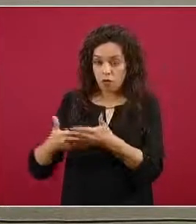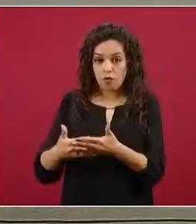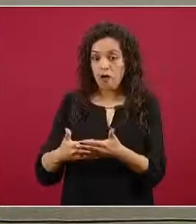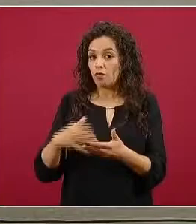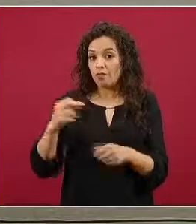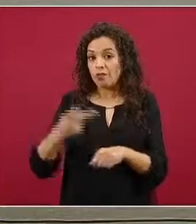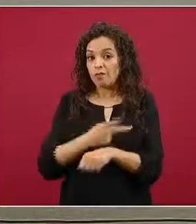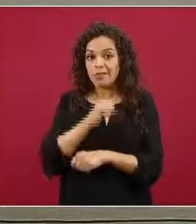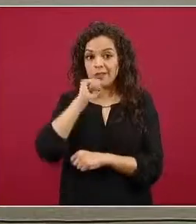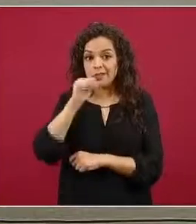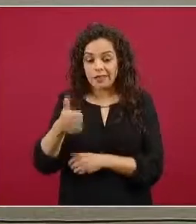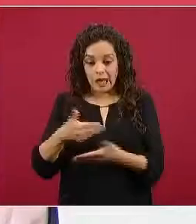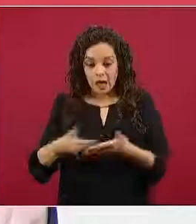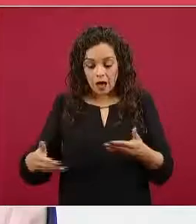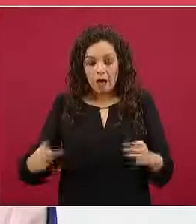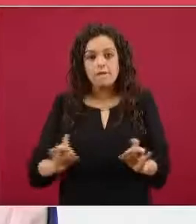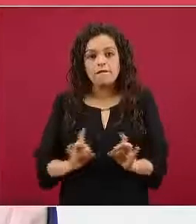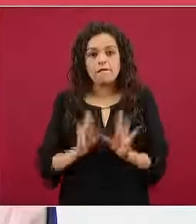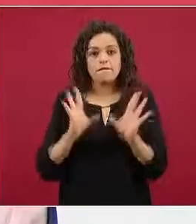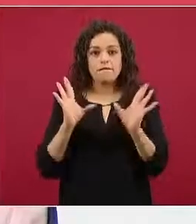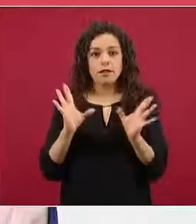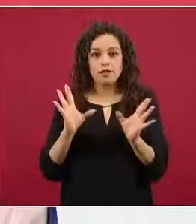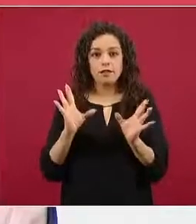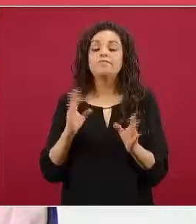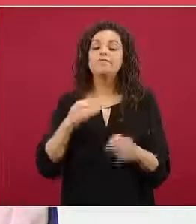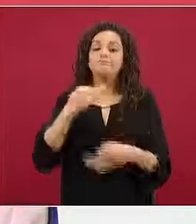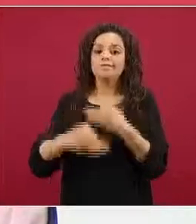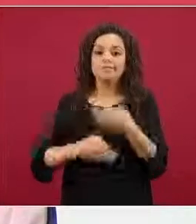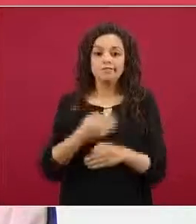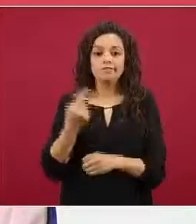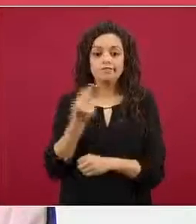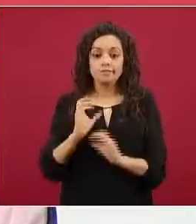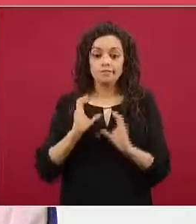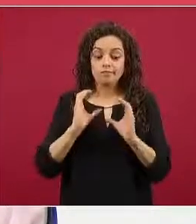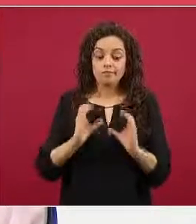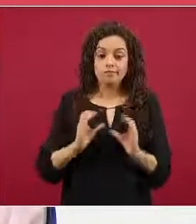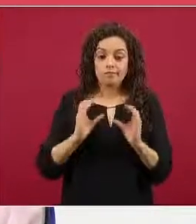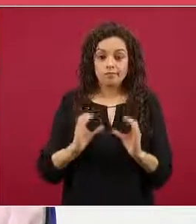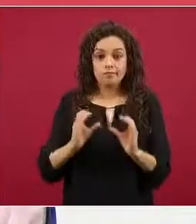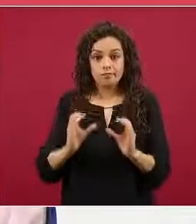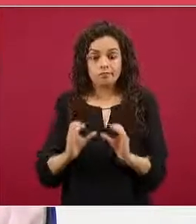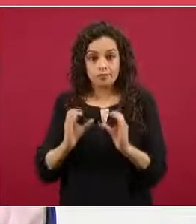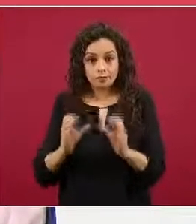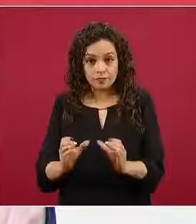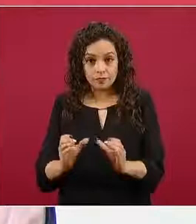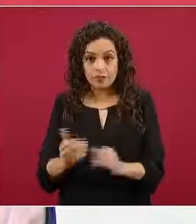y que estaremos todos cuidándonos y cuidando